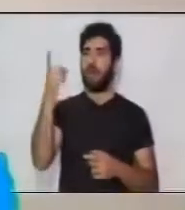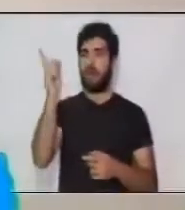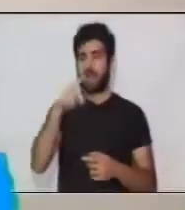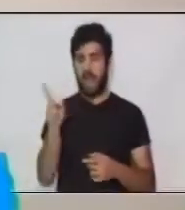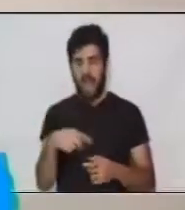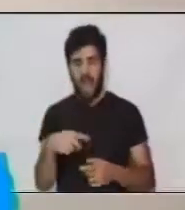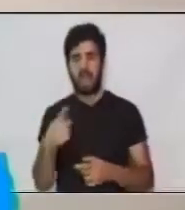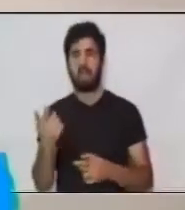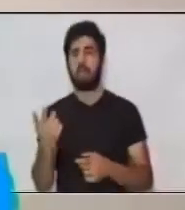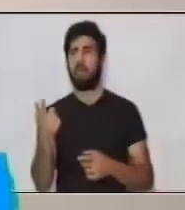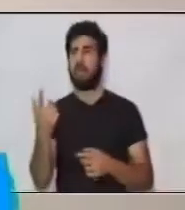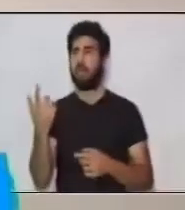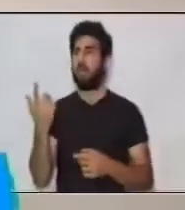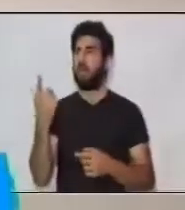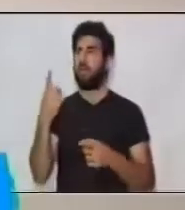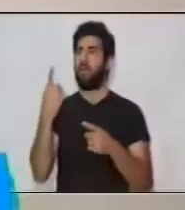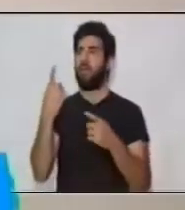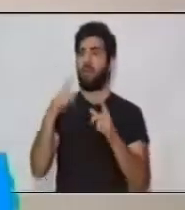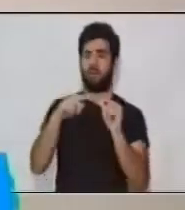1?